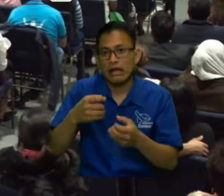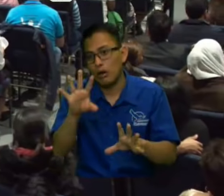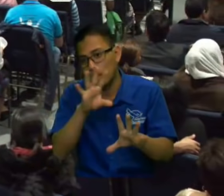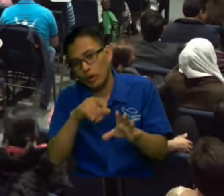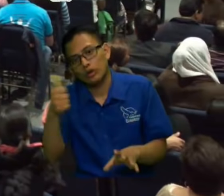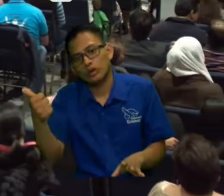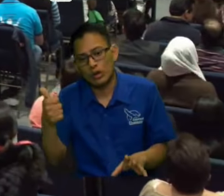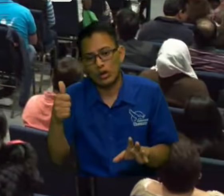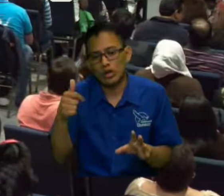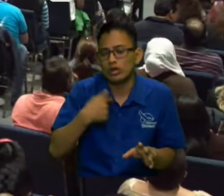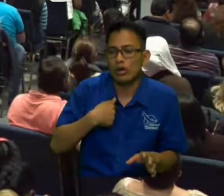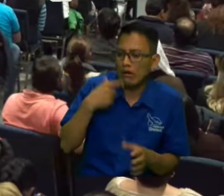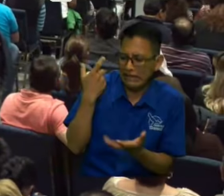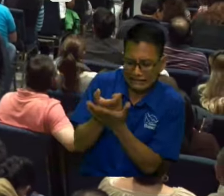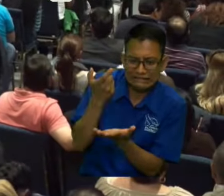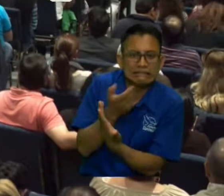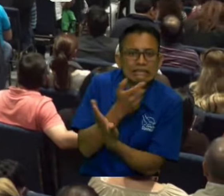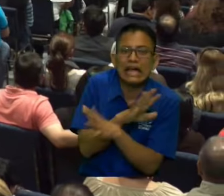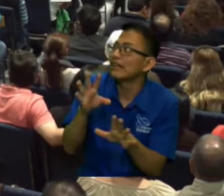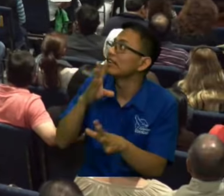dio.